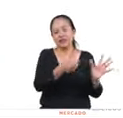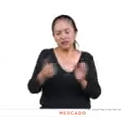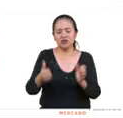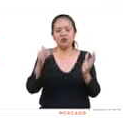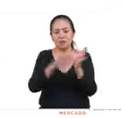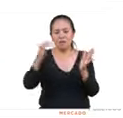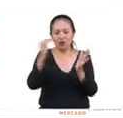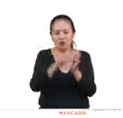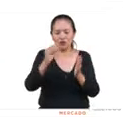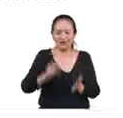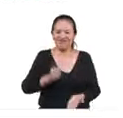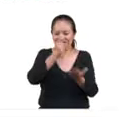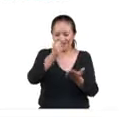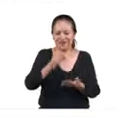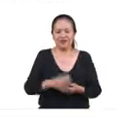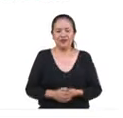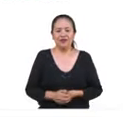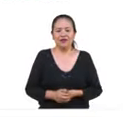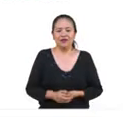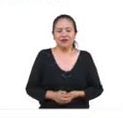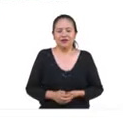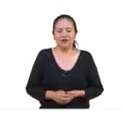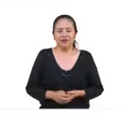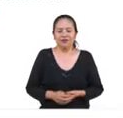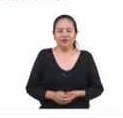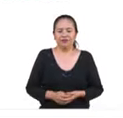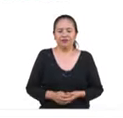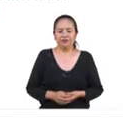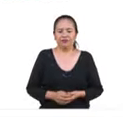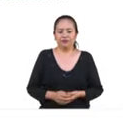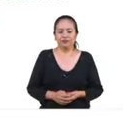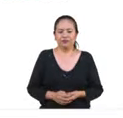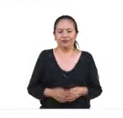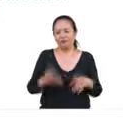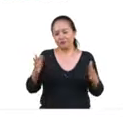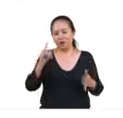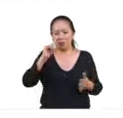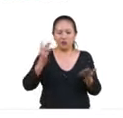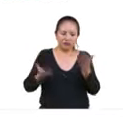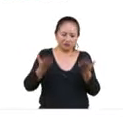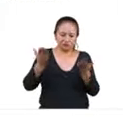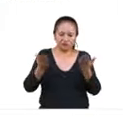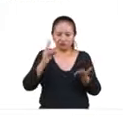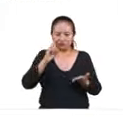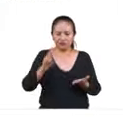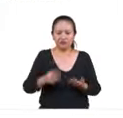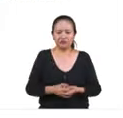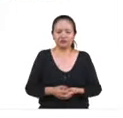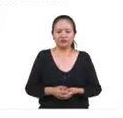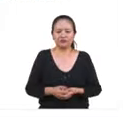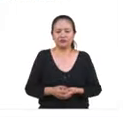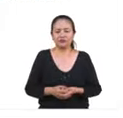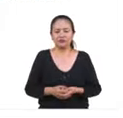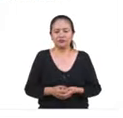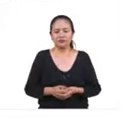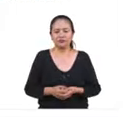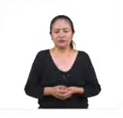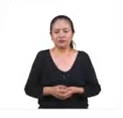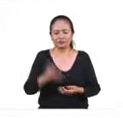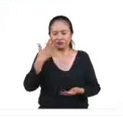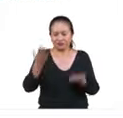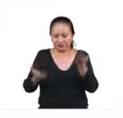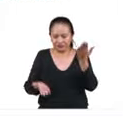millones de pesos. Adelante, por favor. Bueno, vamos a hacer una comparativa. Fíjense, más de, aquí